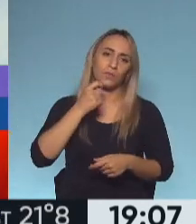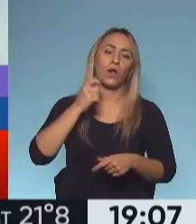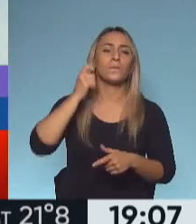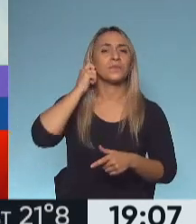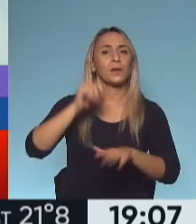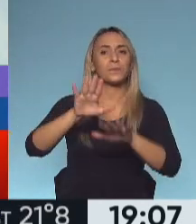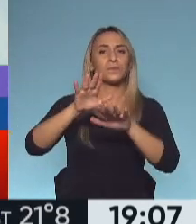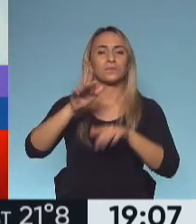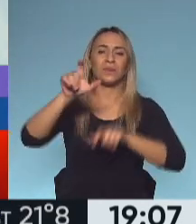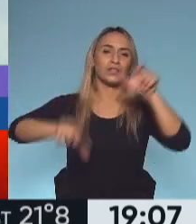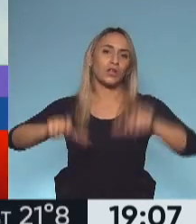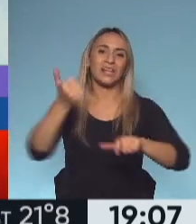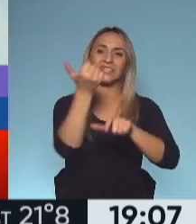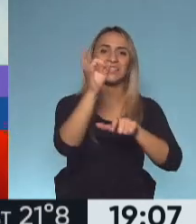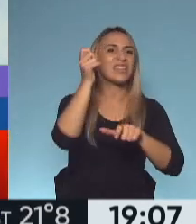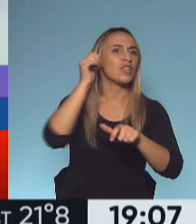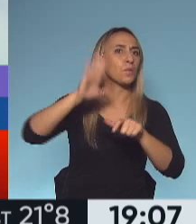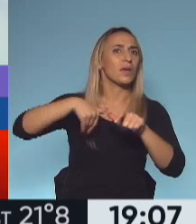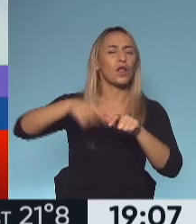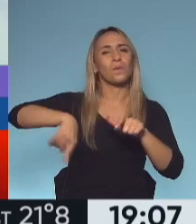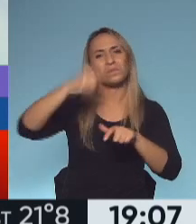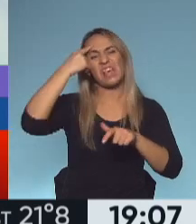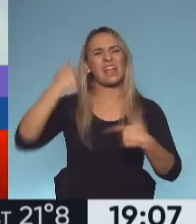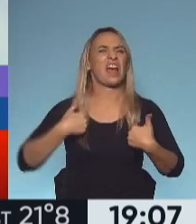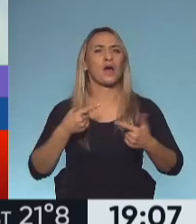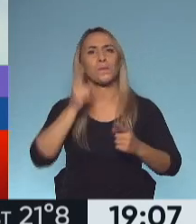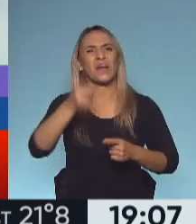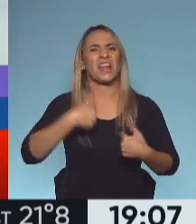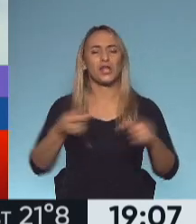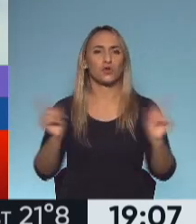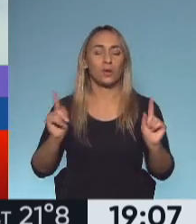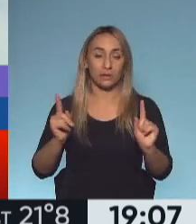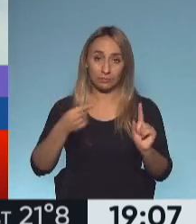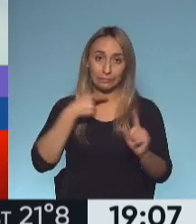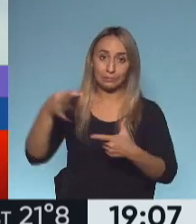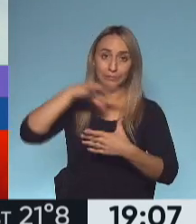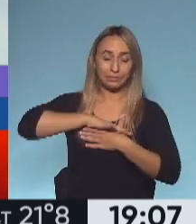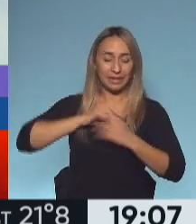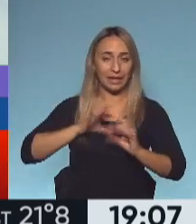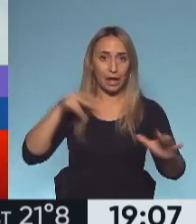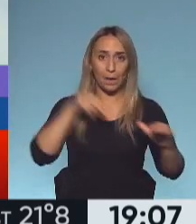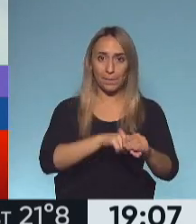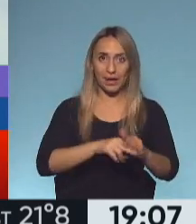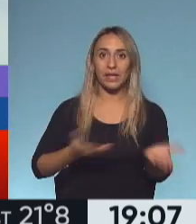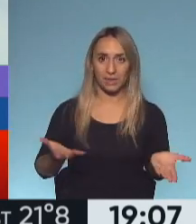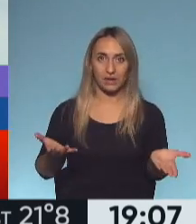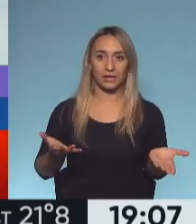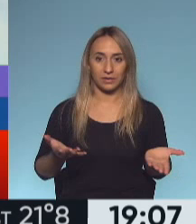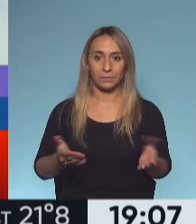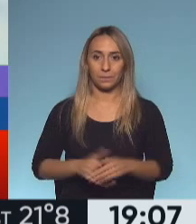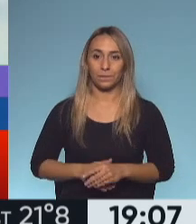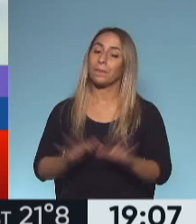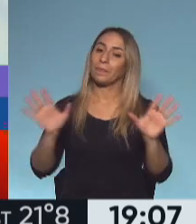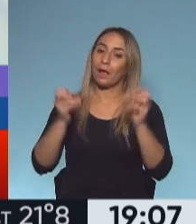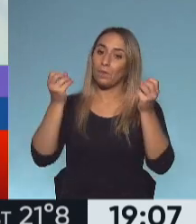de 60 años, que se están contagiando y enfermando gravemente. Gerardo, ¿cómo te va? Mucho gusto.